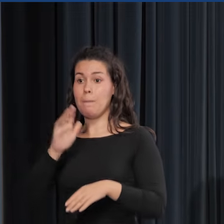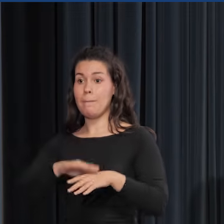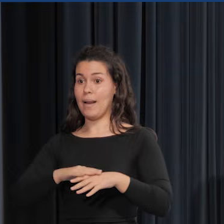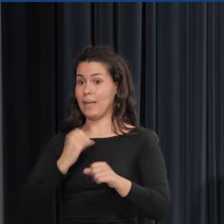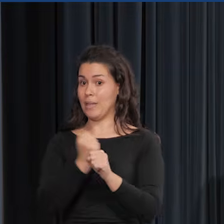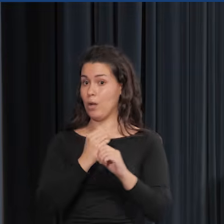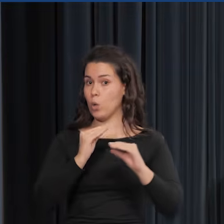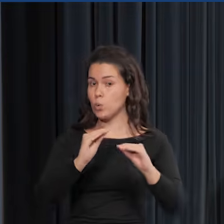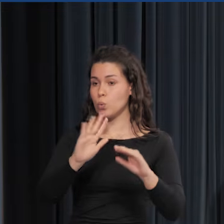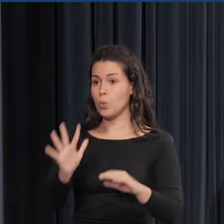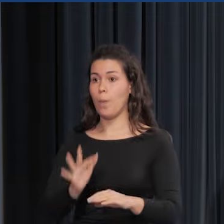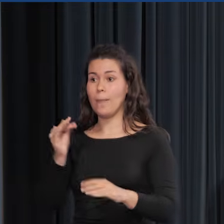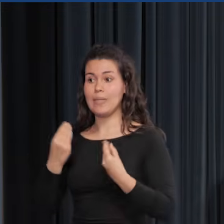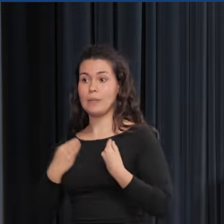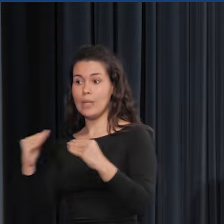trabajos porque